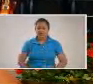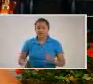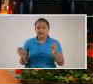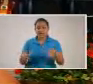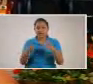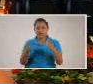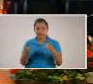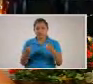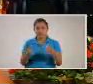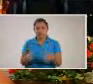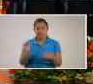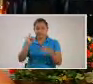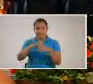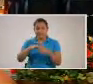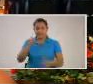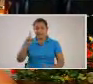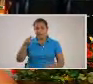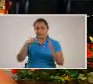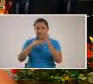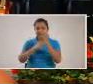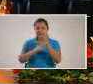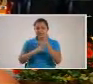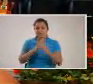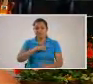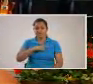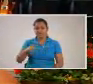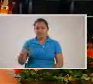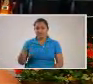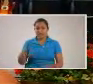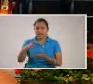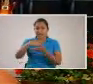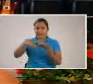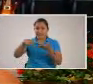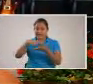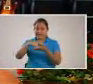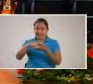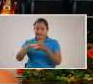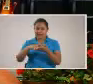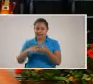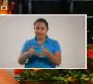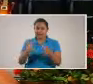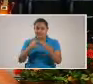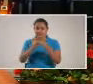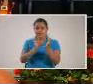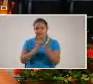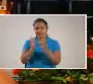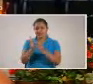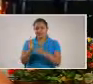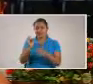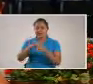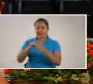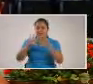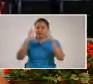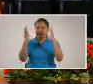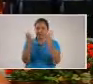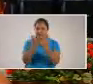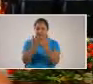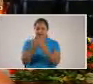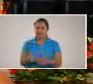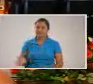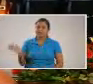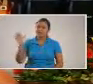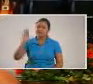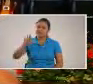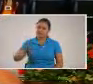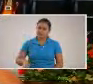durante 1000 años se establecerá el reino del Mesías en la tierra. Y después de